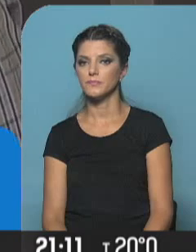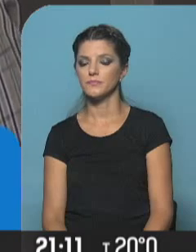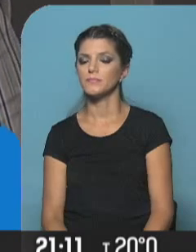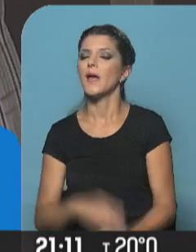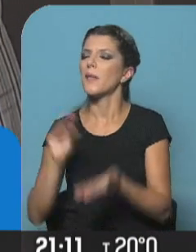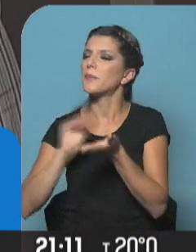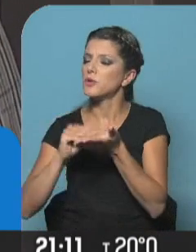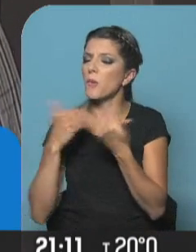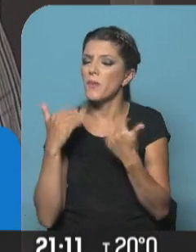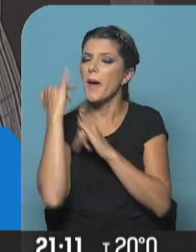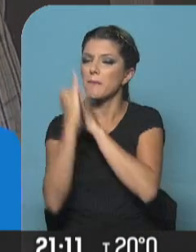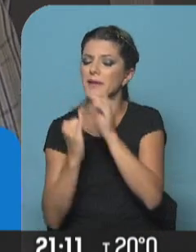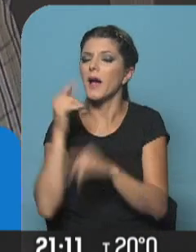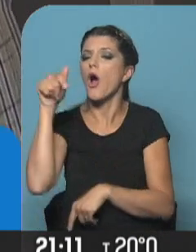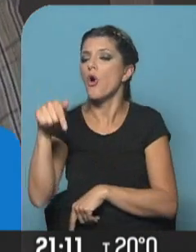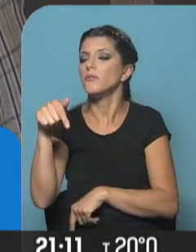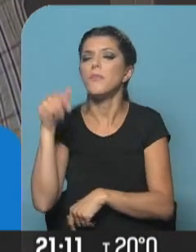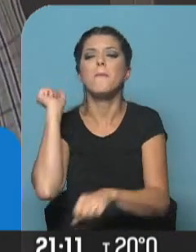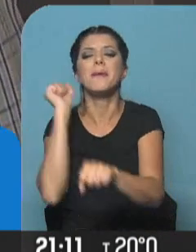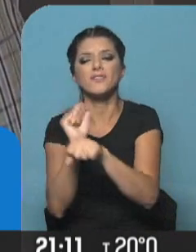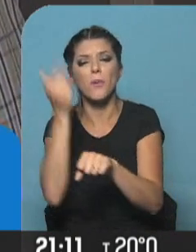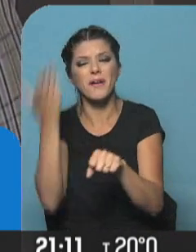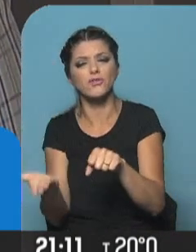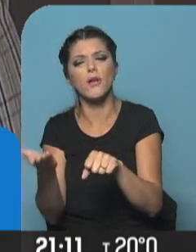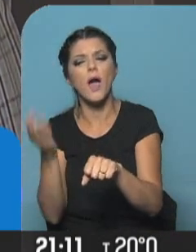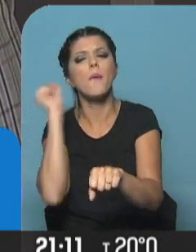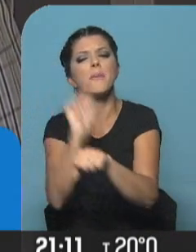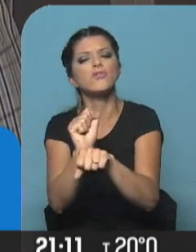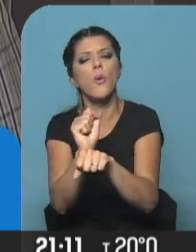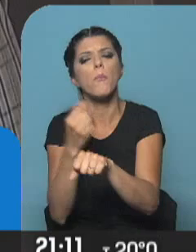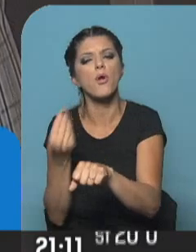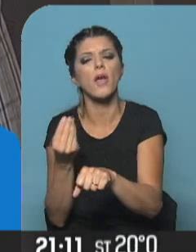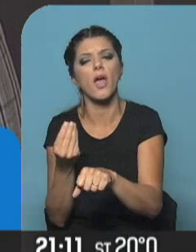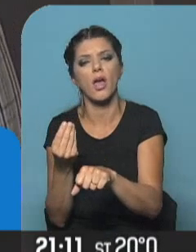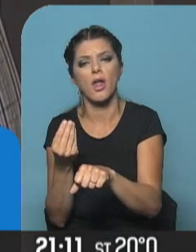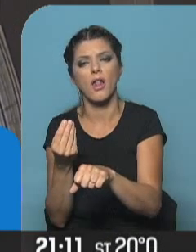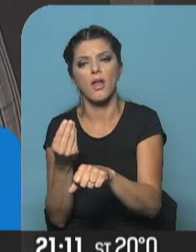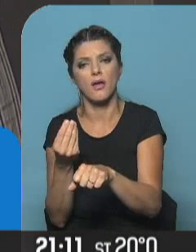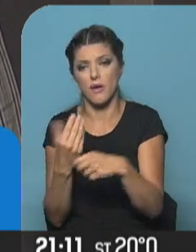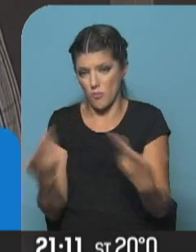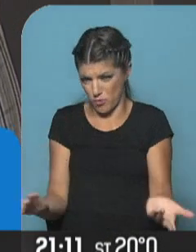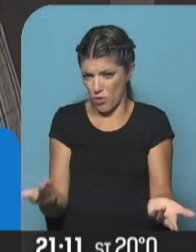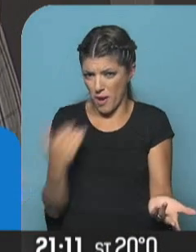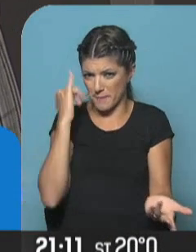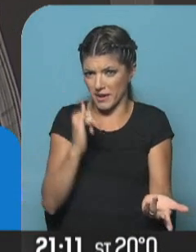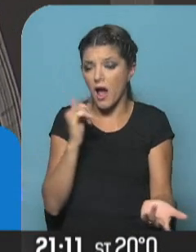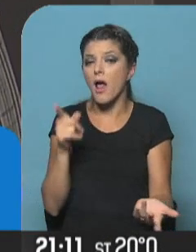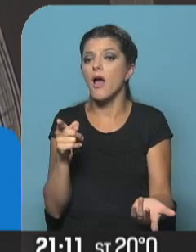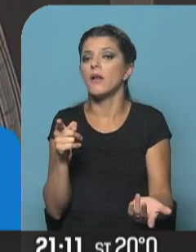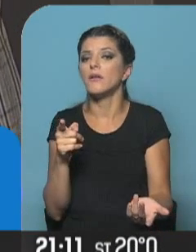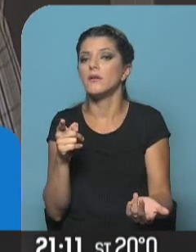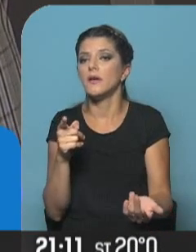país el por qué hoy queda preso el ex vicepresidente Amado Boudou, ¿podemos decir que uno de los temas centrales fue el riesgo